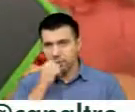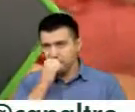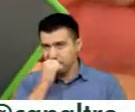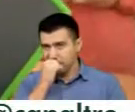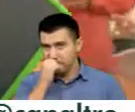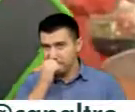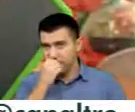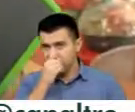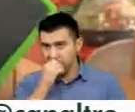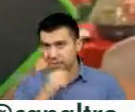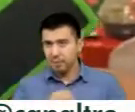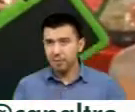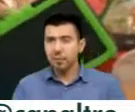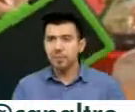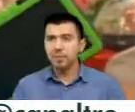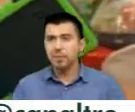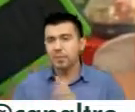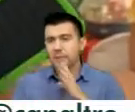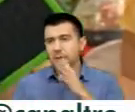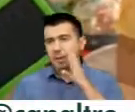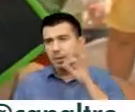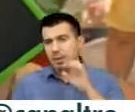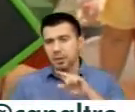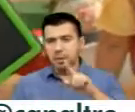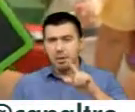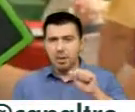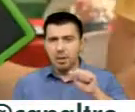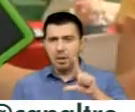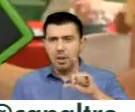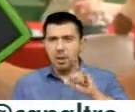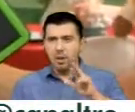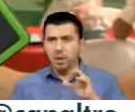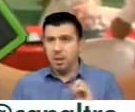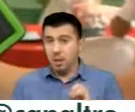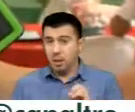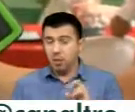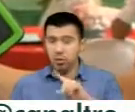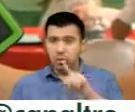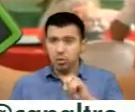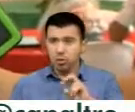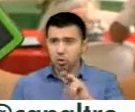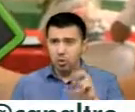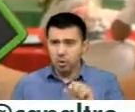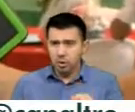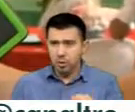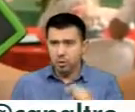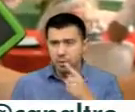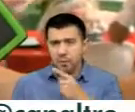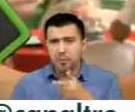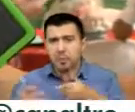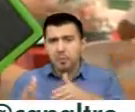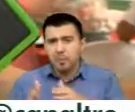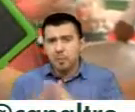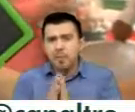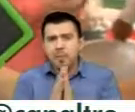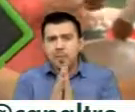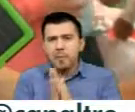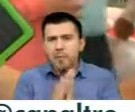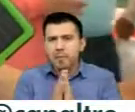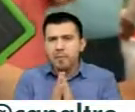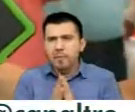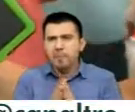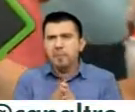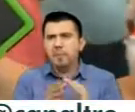la información que tenemos es que el señor alirio sosa salió de la novena el día miércoles y no volvió a entrar a la